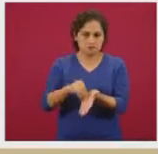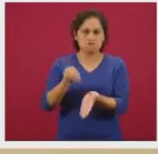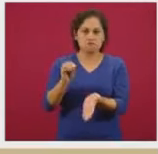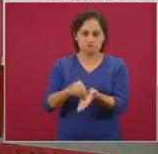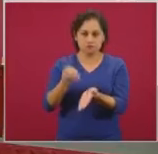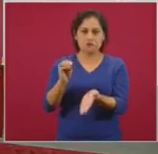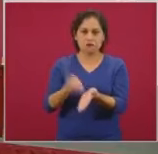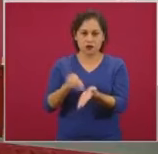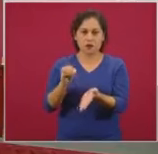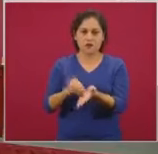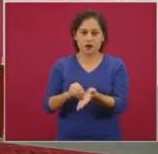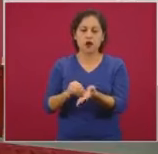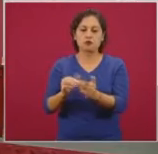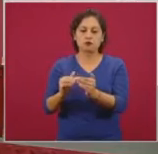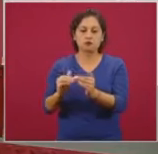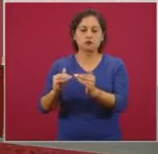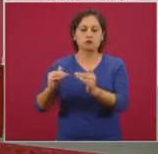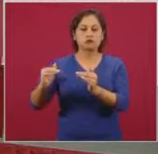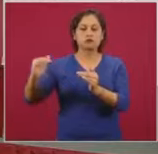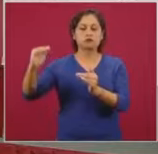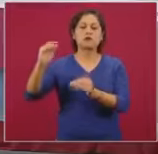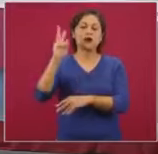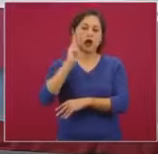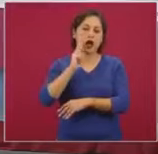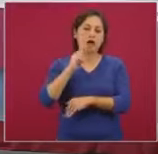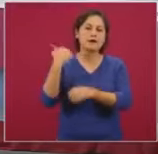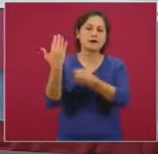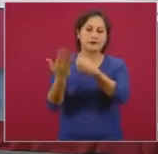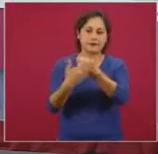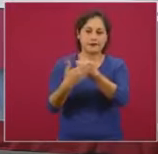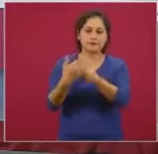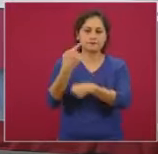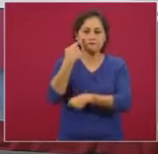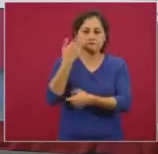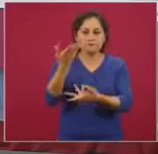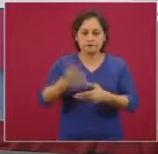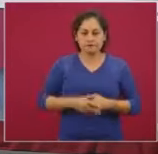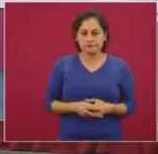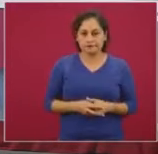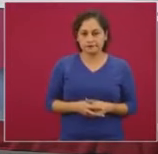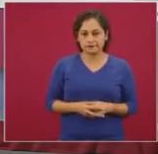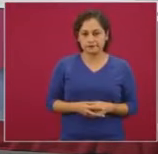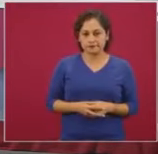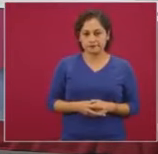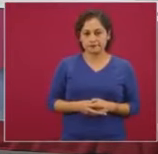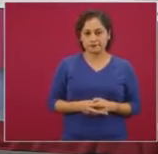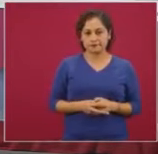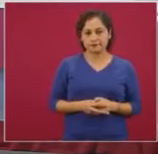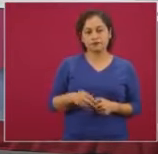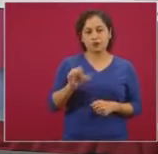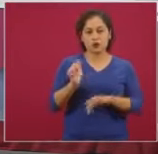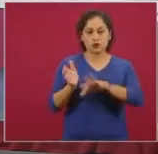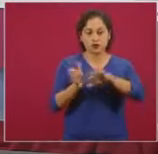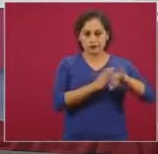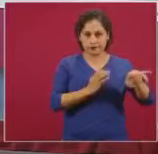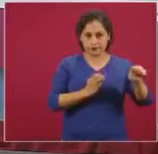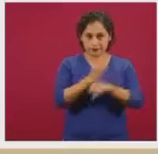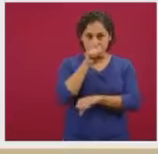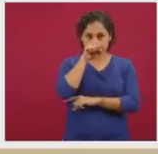mortalidad, y vamos a ir viendo también cómo se mueven las próximas semanas. La siguiente. Este es el estado de